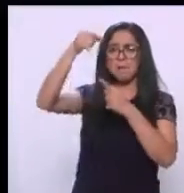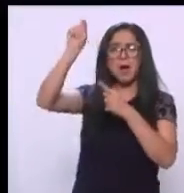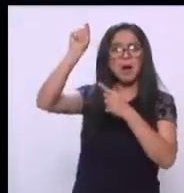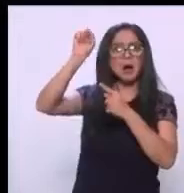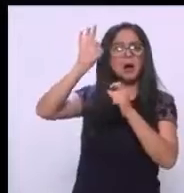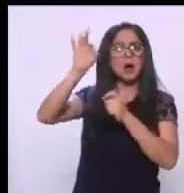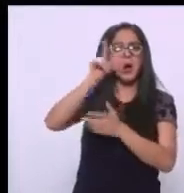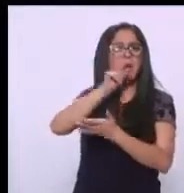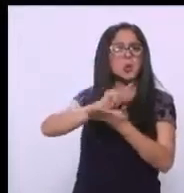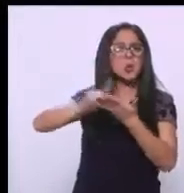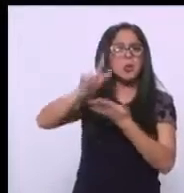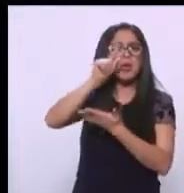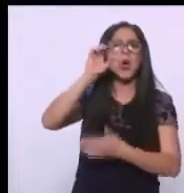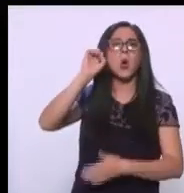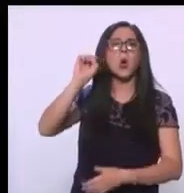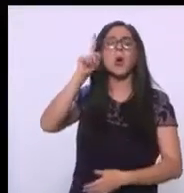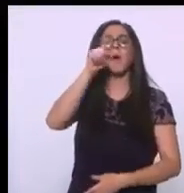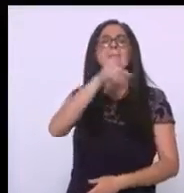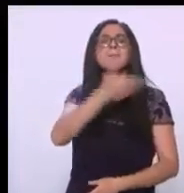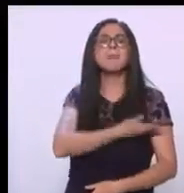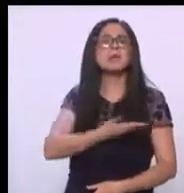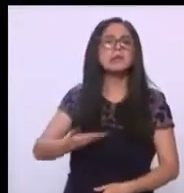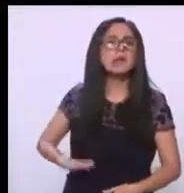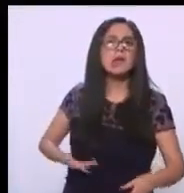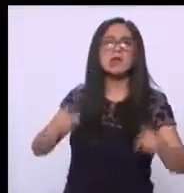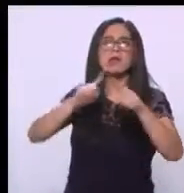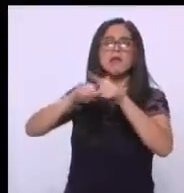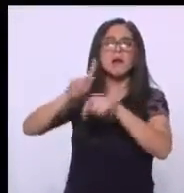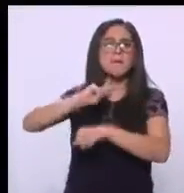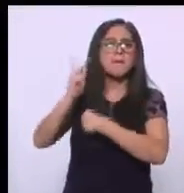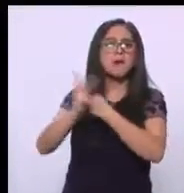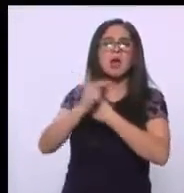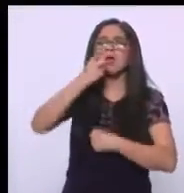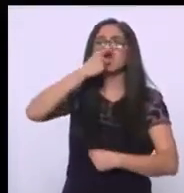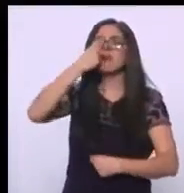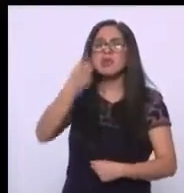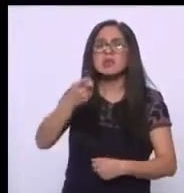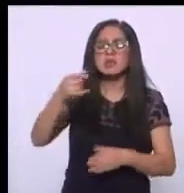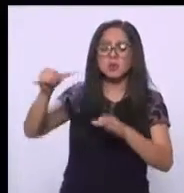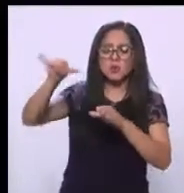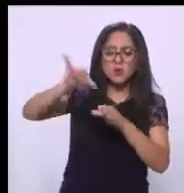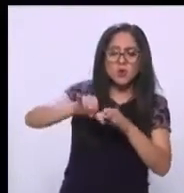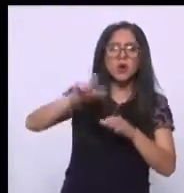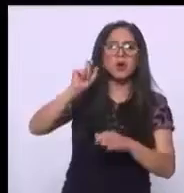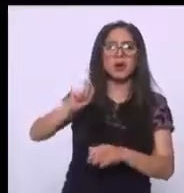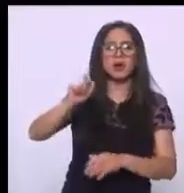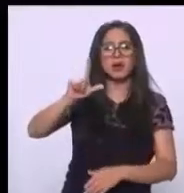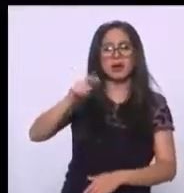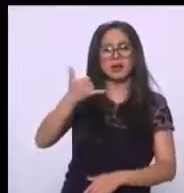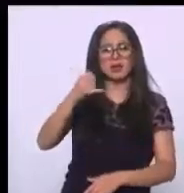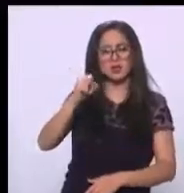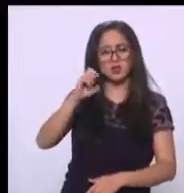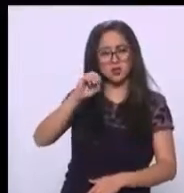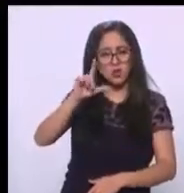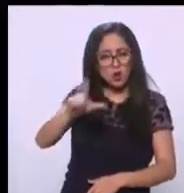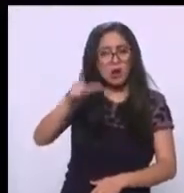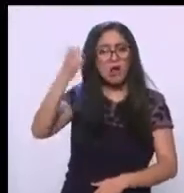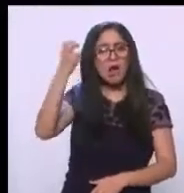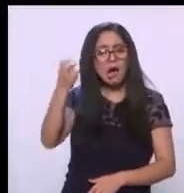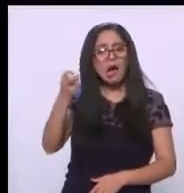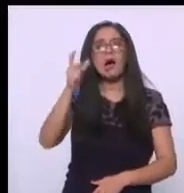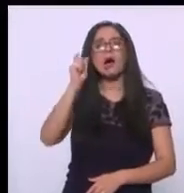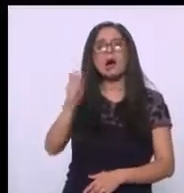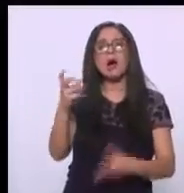alguna nación que promueven la utilización de algún incluso solvente o desinfectante como el Lysol para decir que esto cura